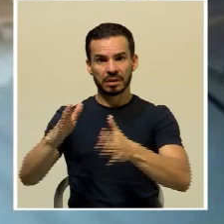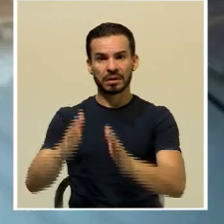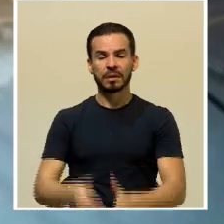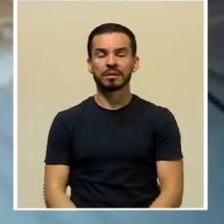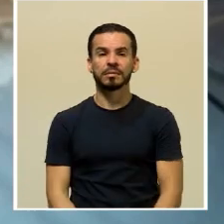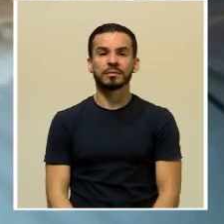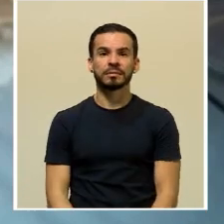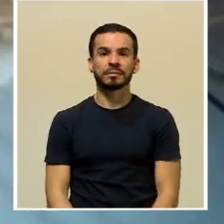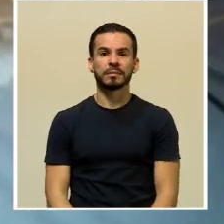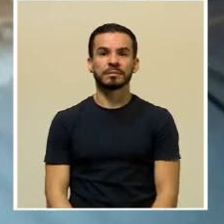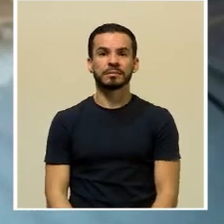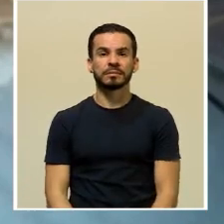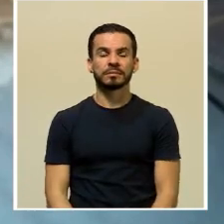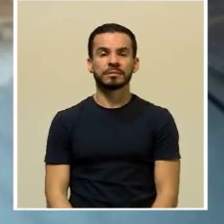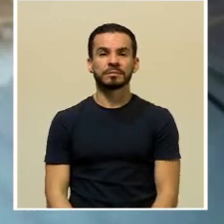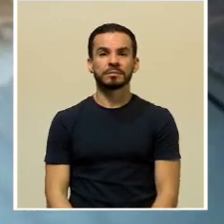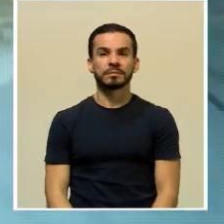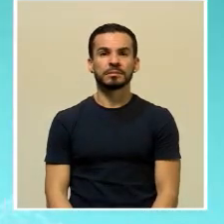calle.